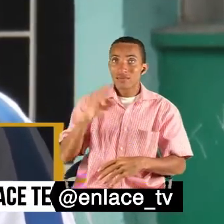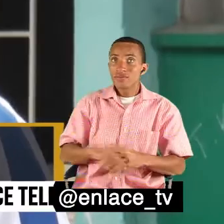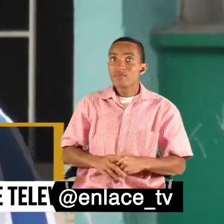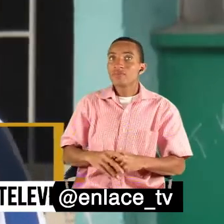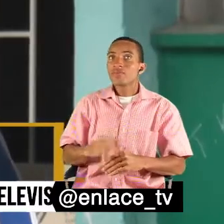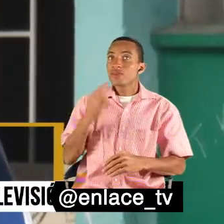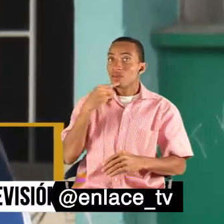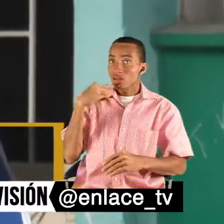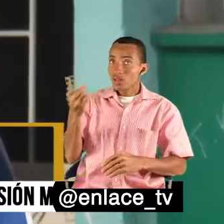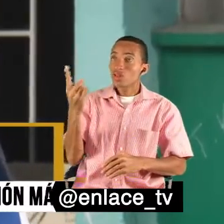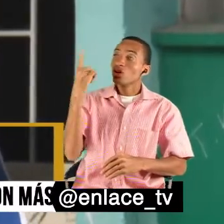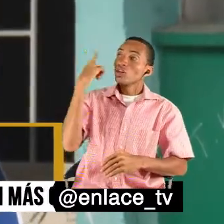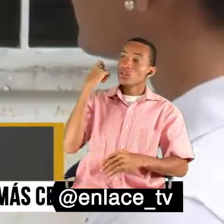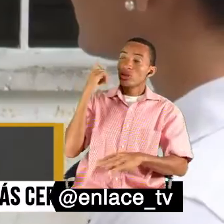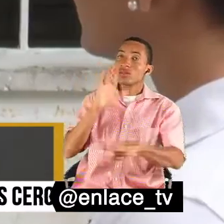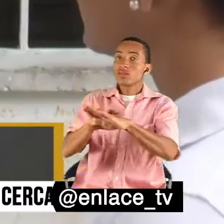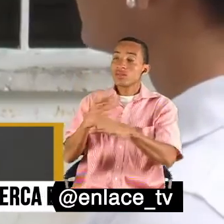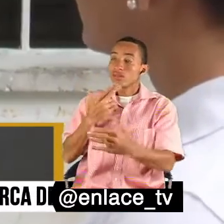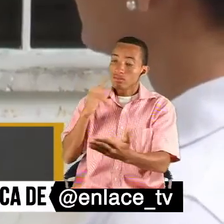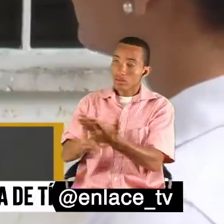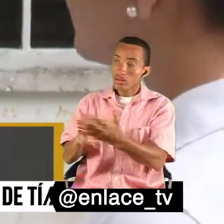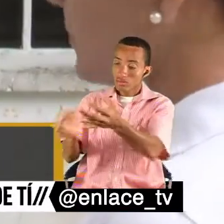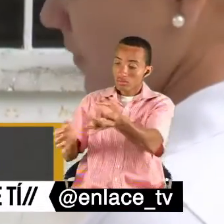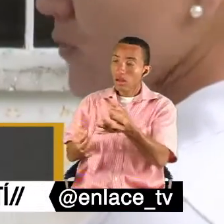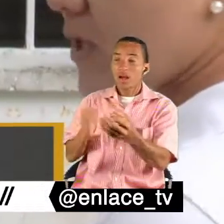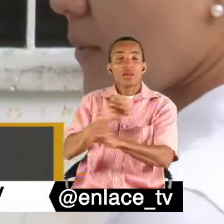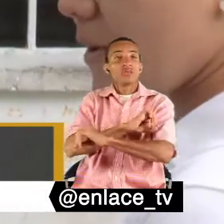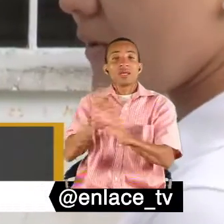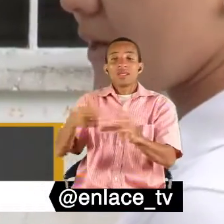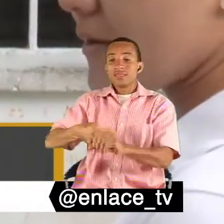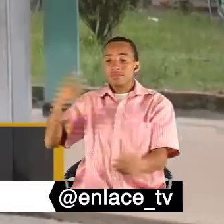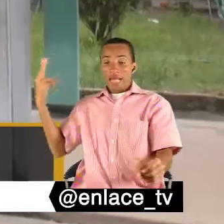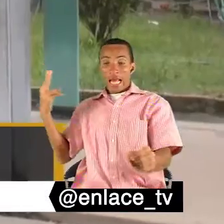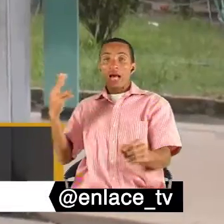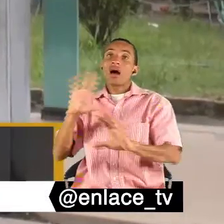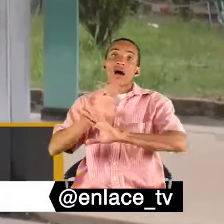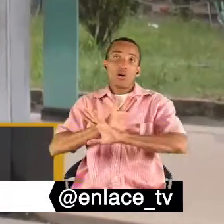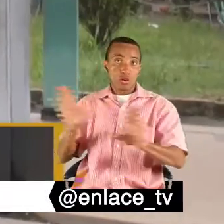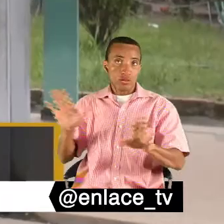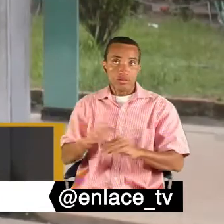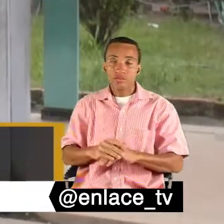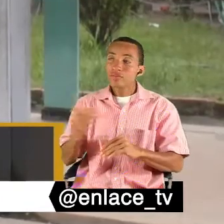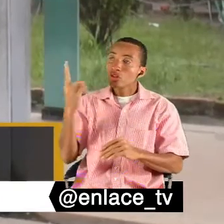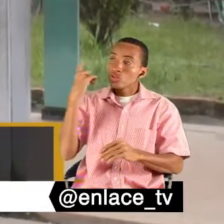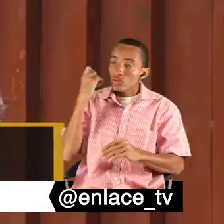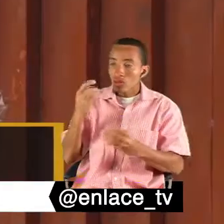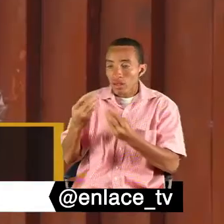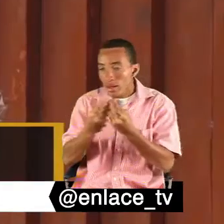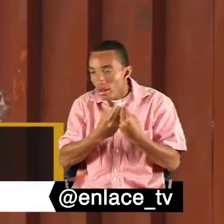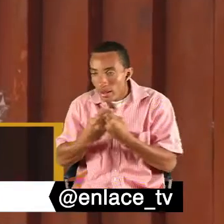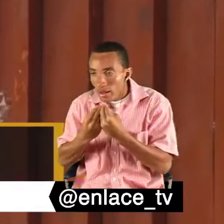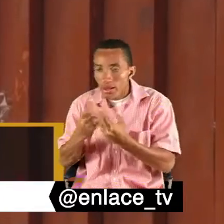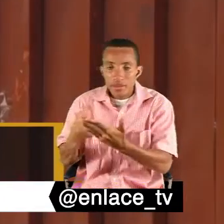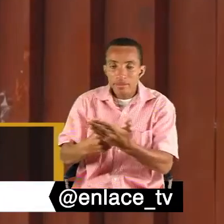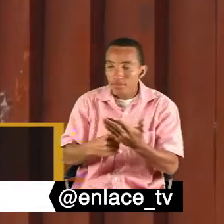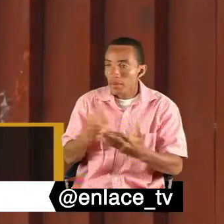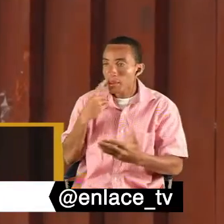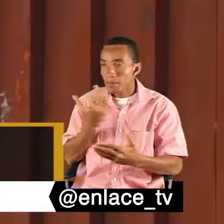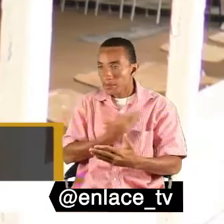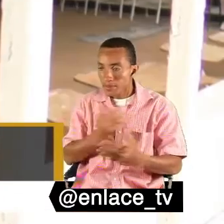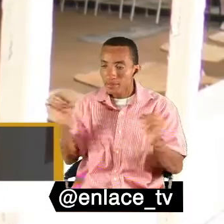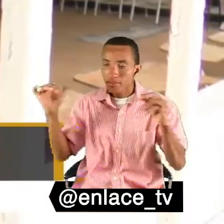dije yo muy bien ayer, la estamos esperando. Aunque ayer por más de 3 horas se estableció un diálogo entre padres de familia, directivos, docentes del CAS y